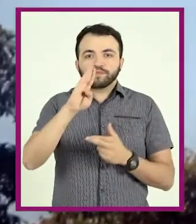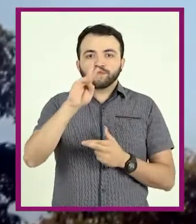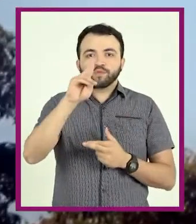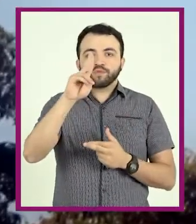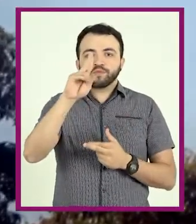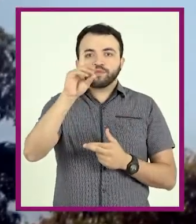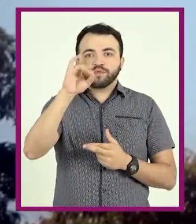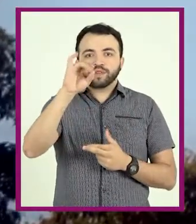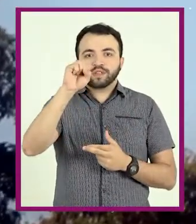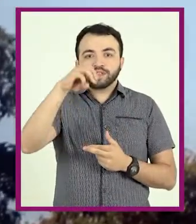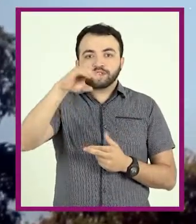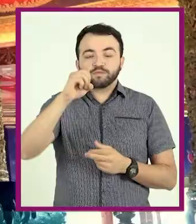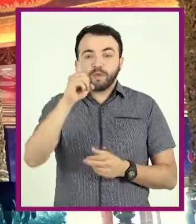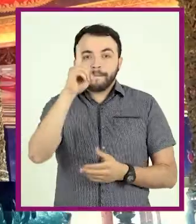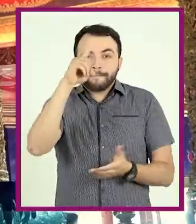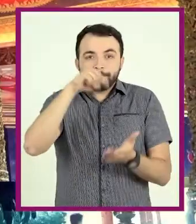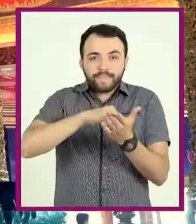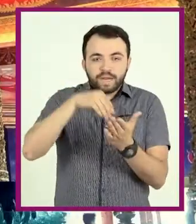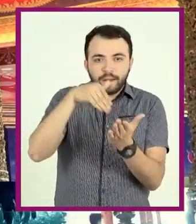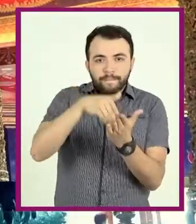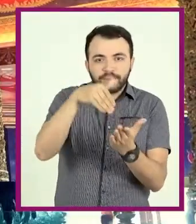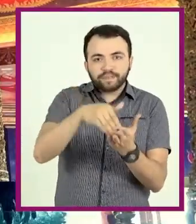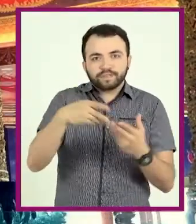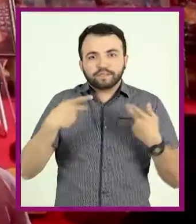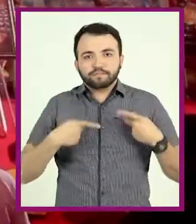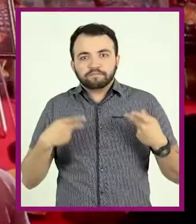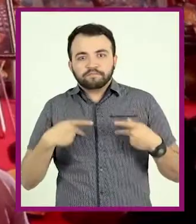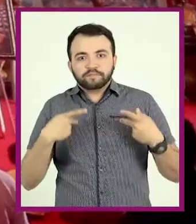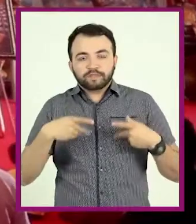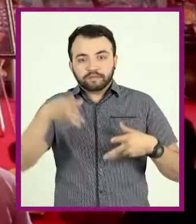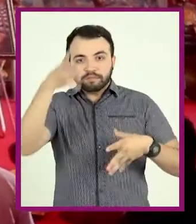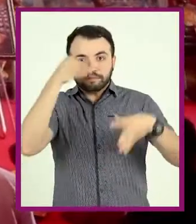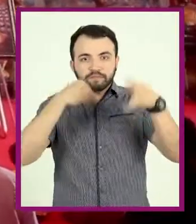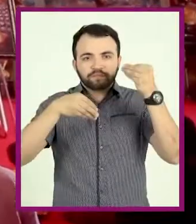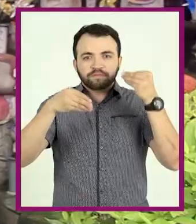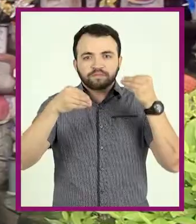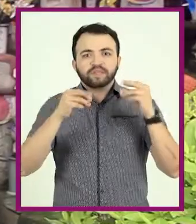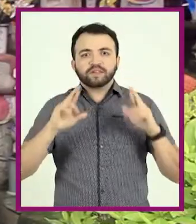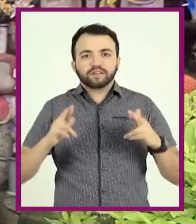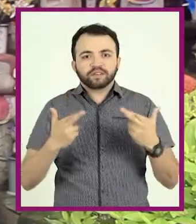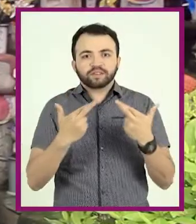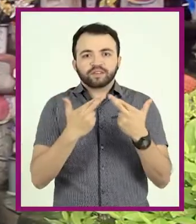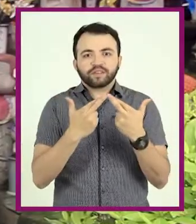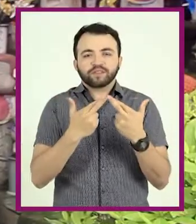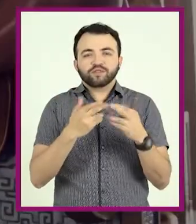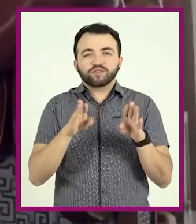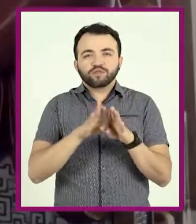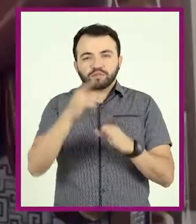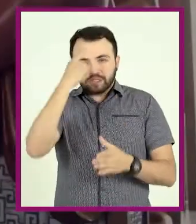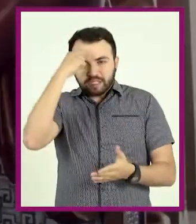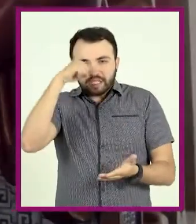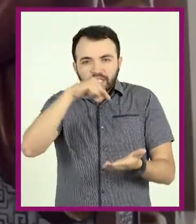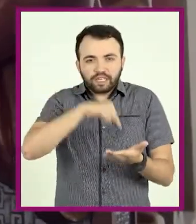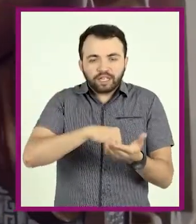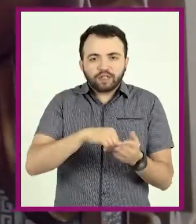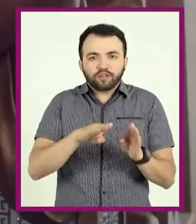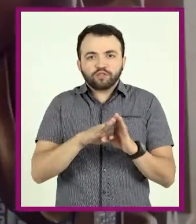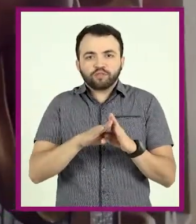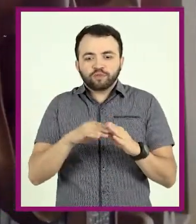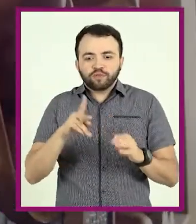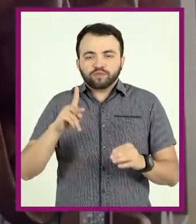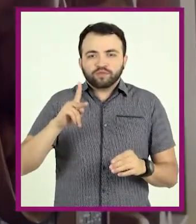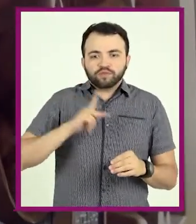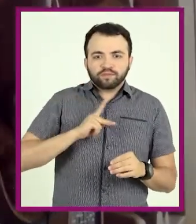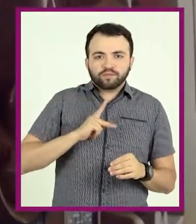el budismo, que cuenta con 1.000 millones de practicantes. No es una religión teísta, sino que es un sistema de creencias